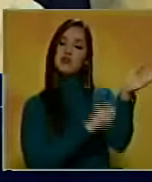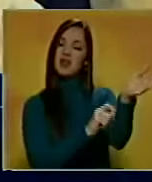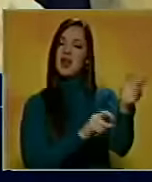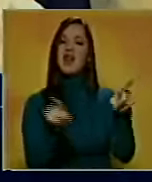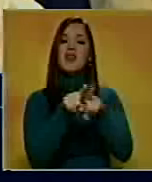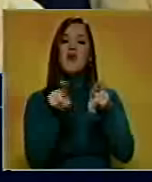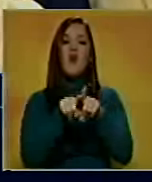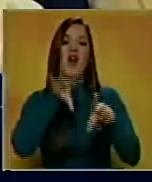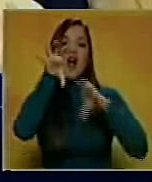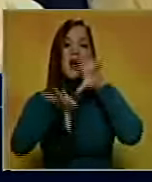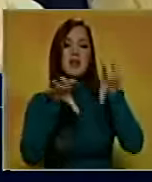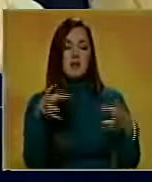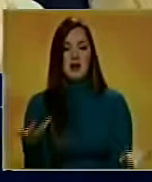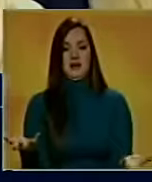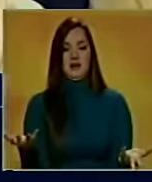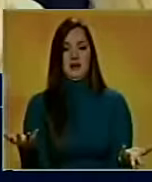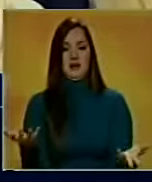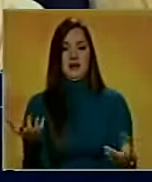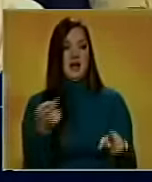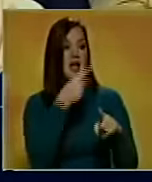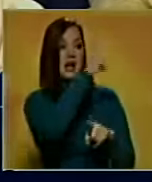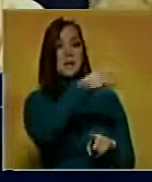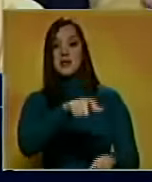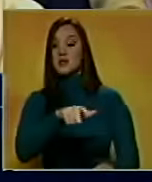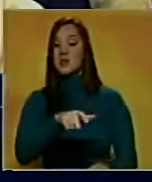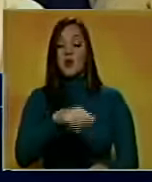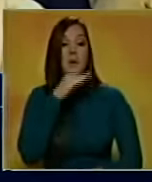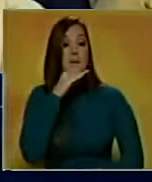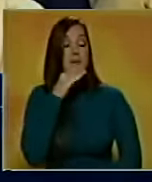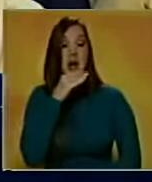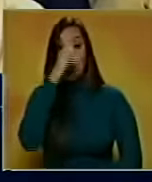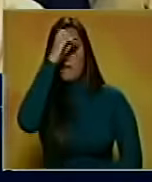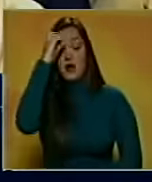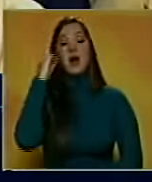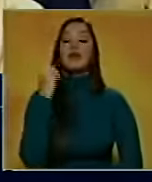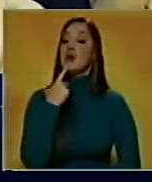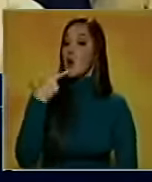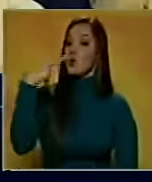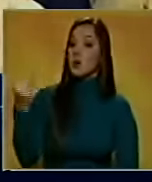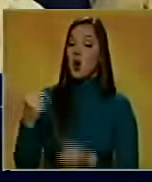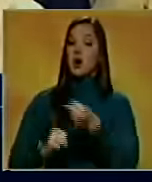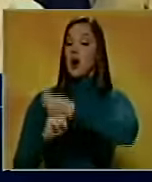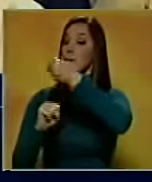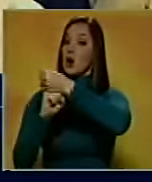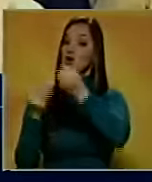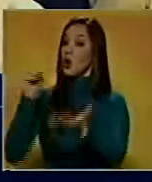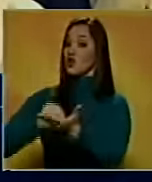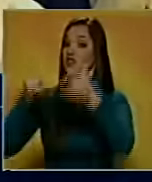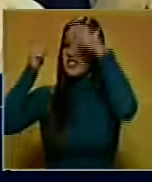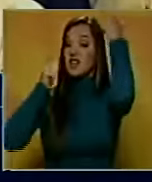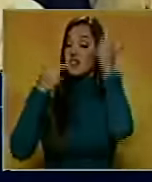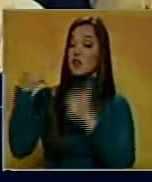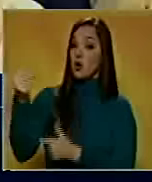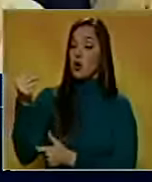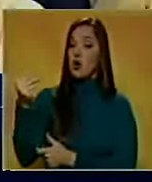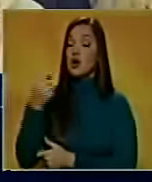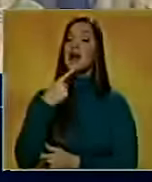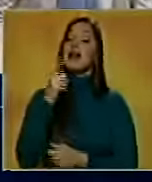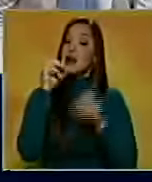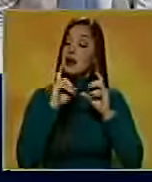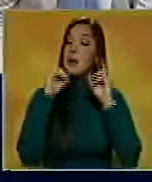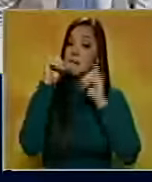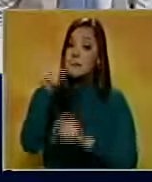fue la verdad de lo que pasó. Y si hoy quieren criminalizar al pueblo venezolano porque votó contra ellos, le va a quedar muy grande. Ya este pueblo decidió